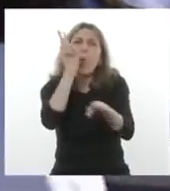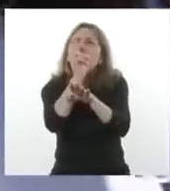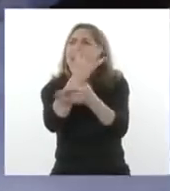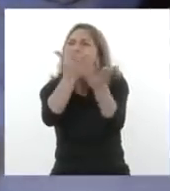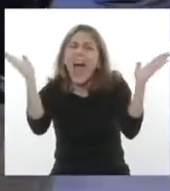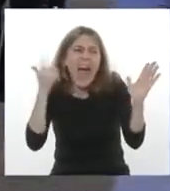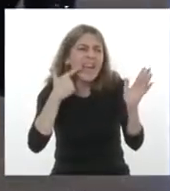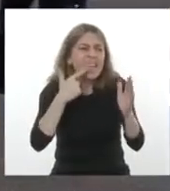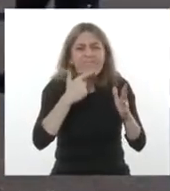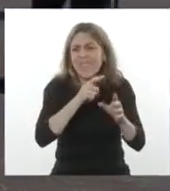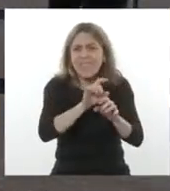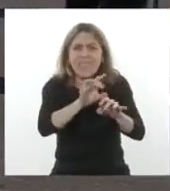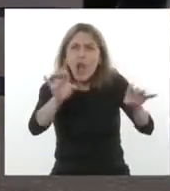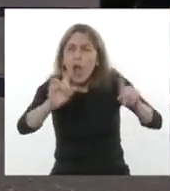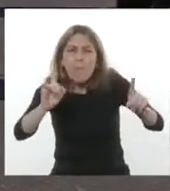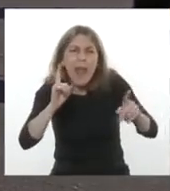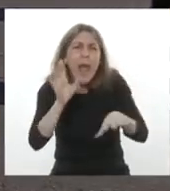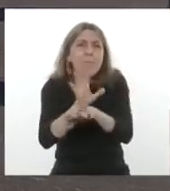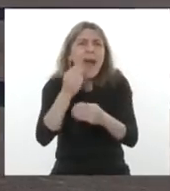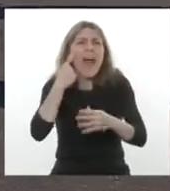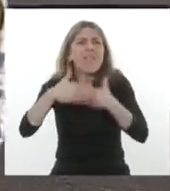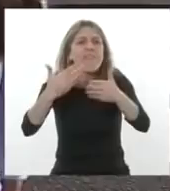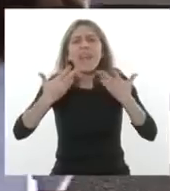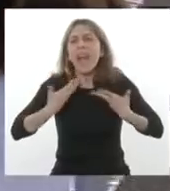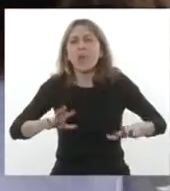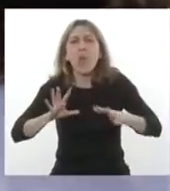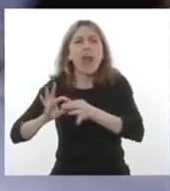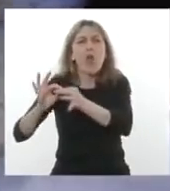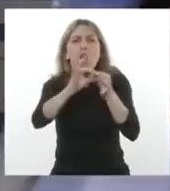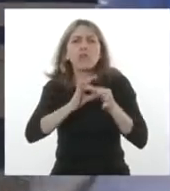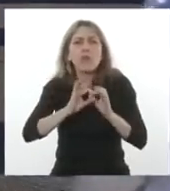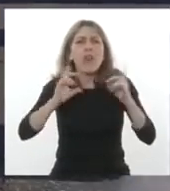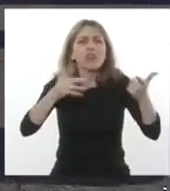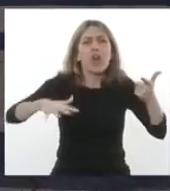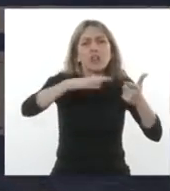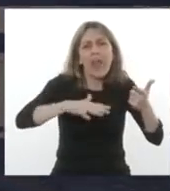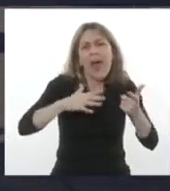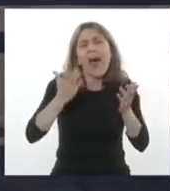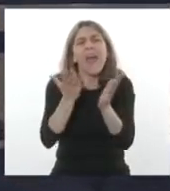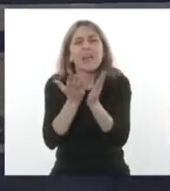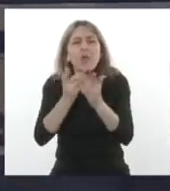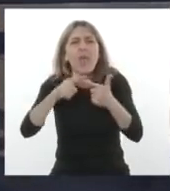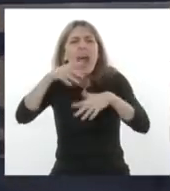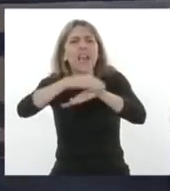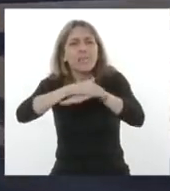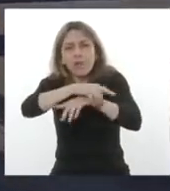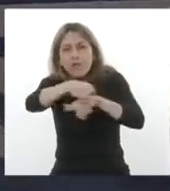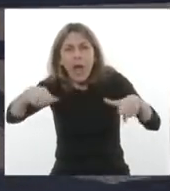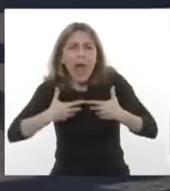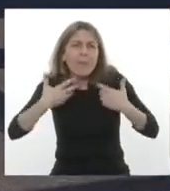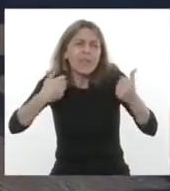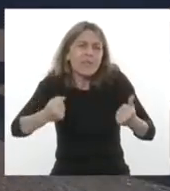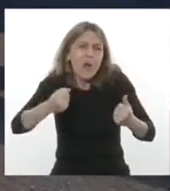que podamos habitar el mundo en armonía con la naturaleza y la sociedad, estudiar con responsabilidad, esfuerzo